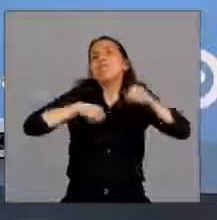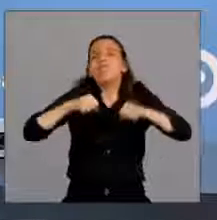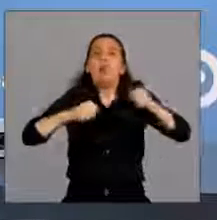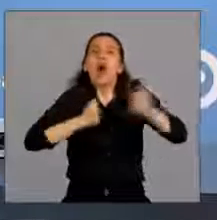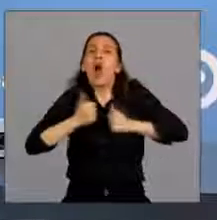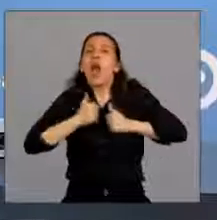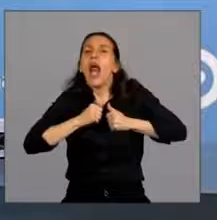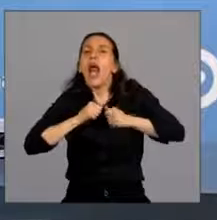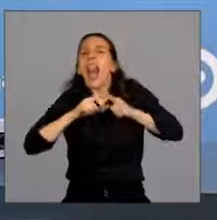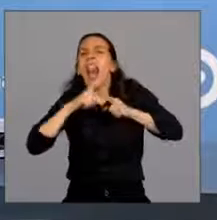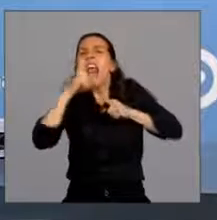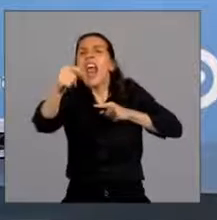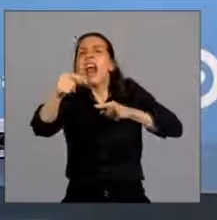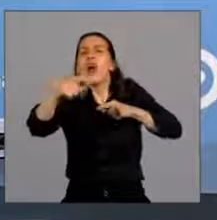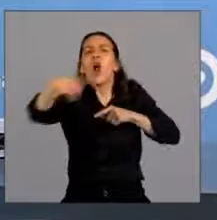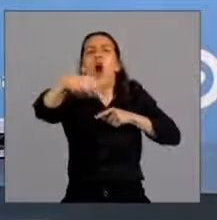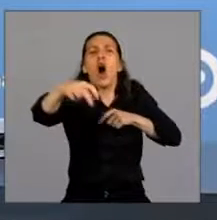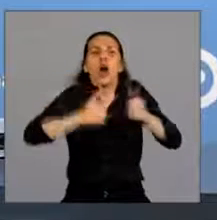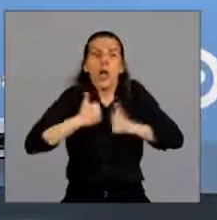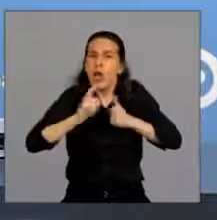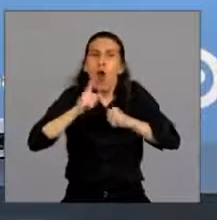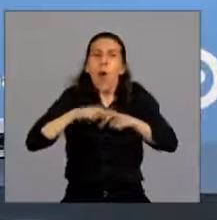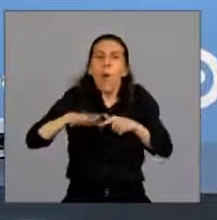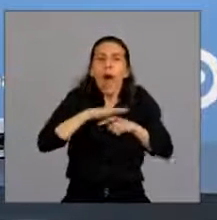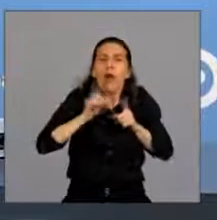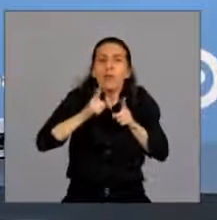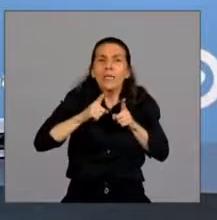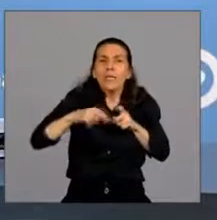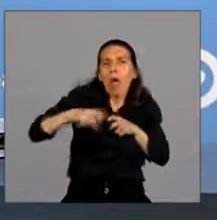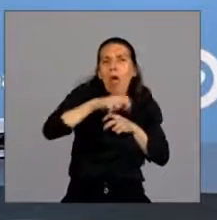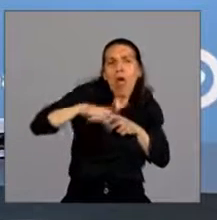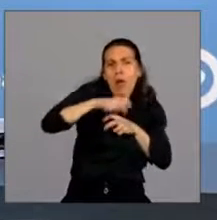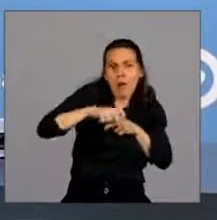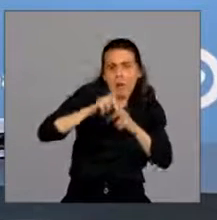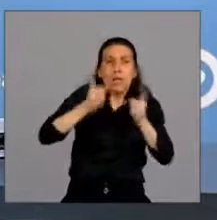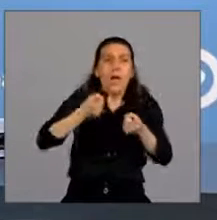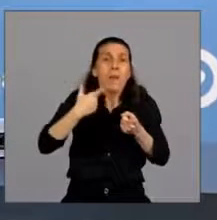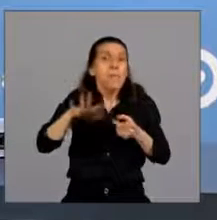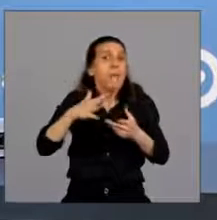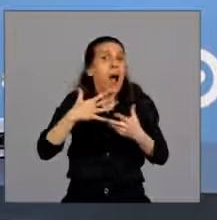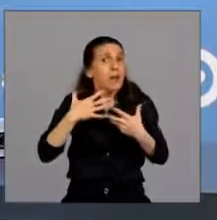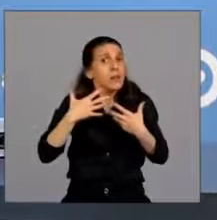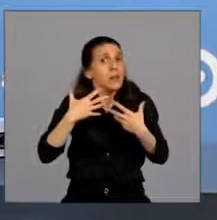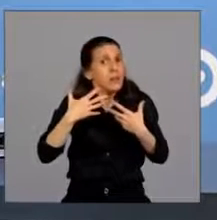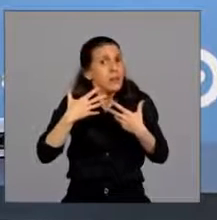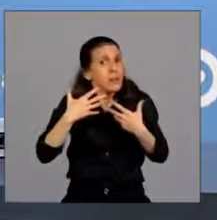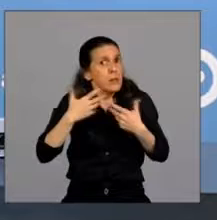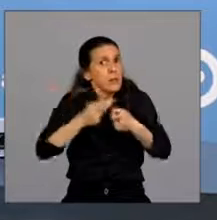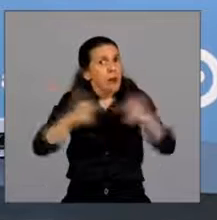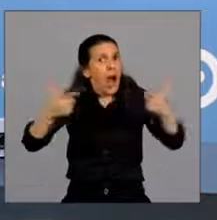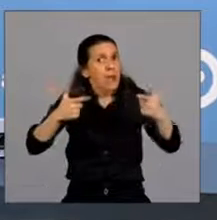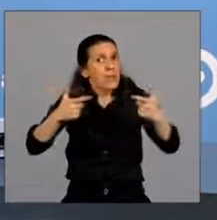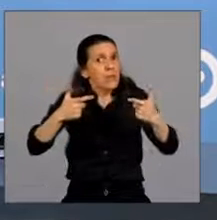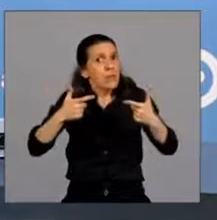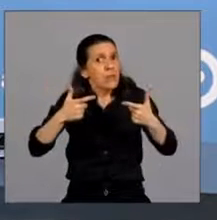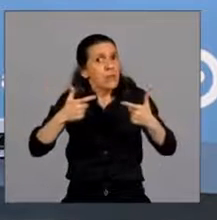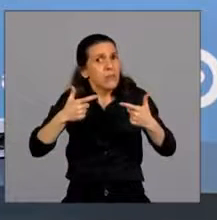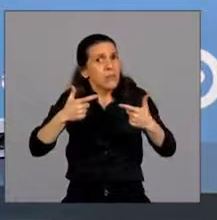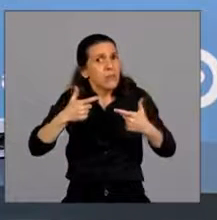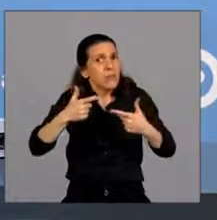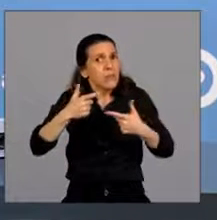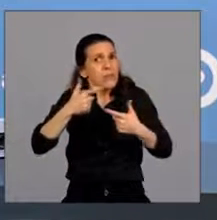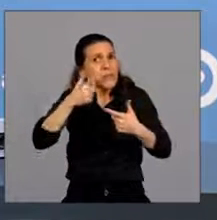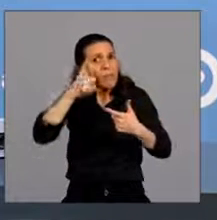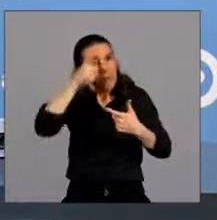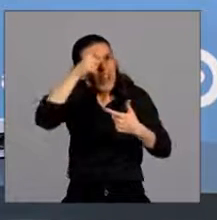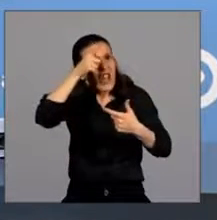solo para lo barrial. Y acá vamos a reforzar la seguridad, tenemos que cuidar la seguridad, especialmente de las mujeres, porque si lo vamos a